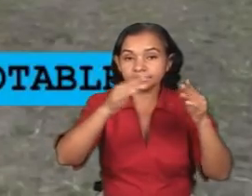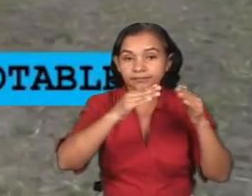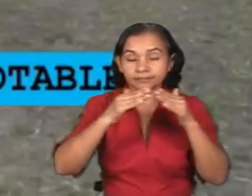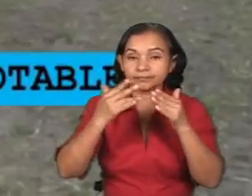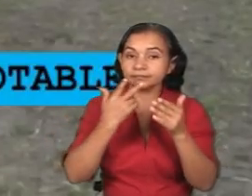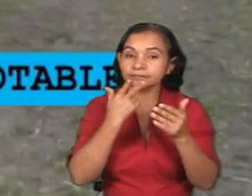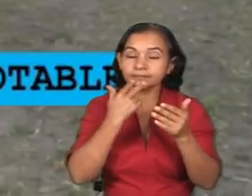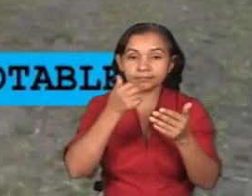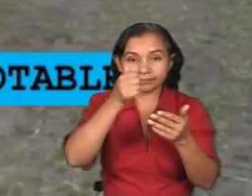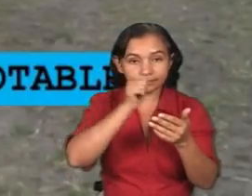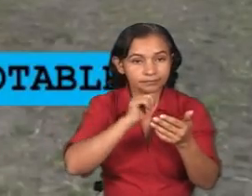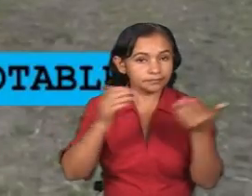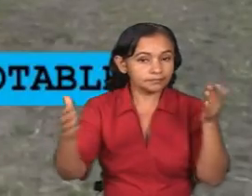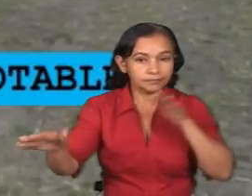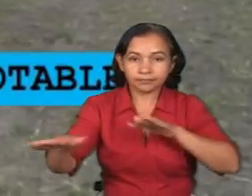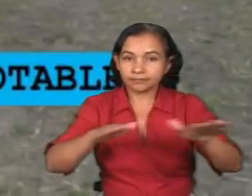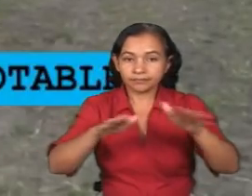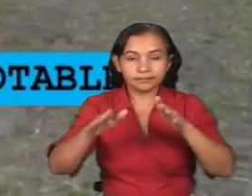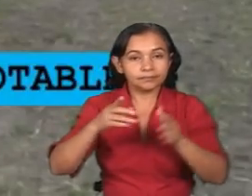potable difícilmente se desarrolla.